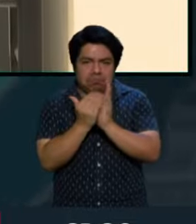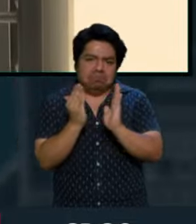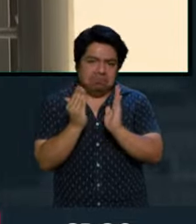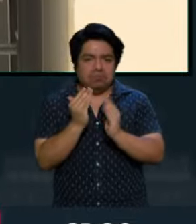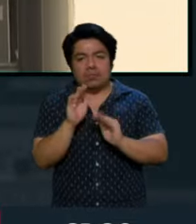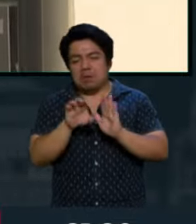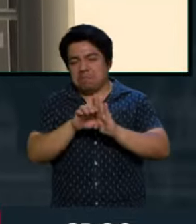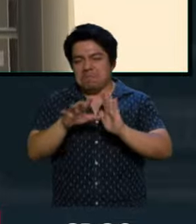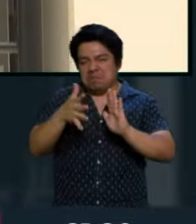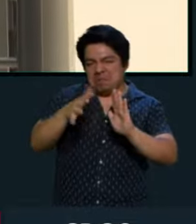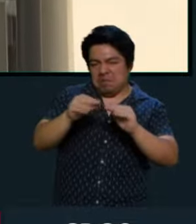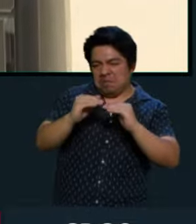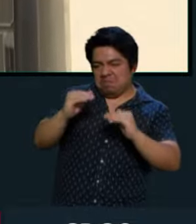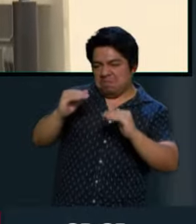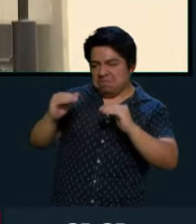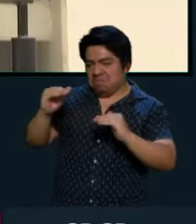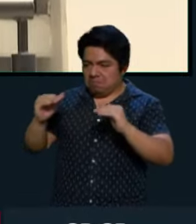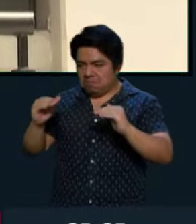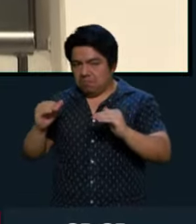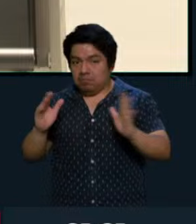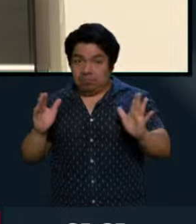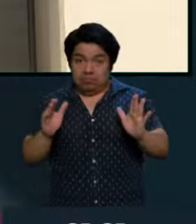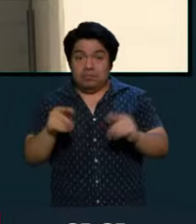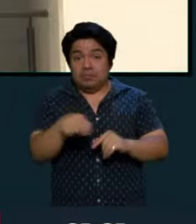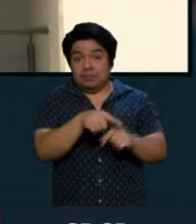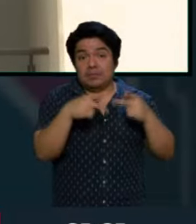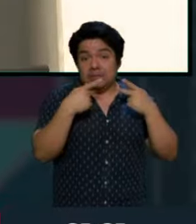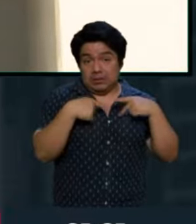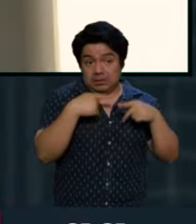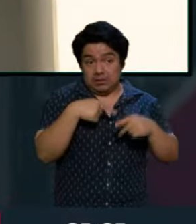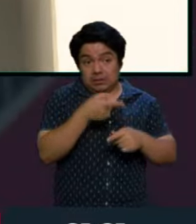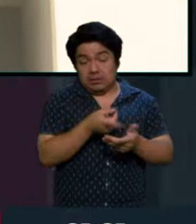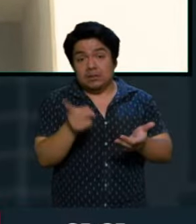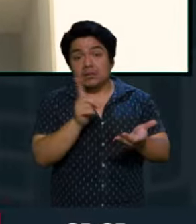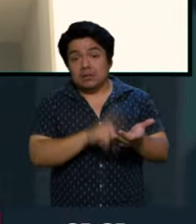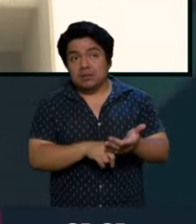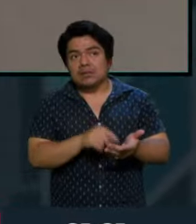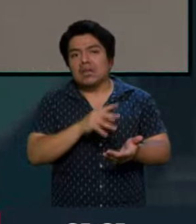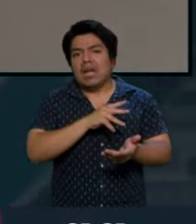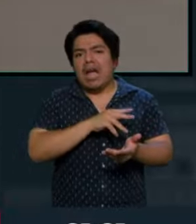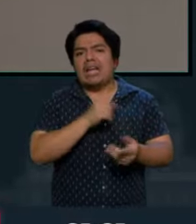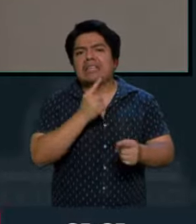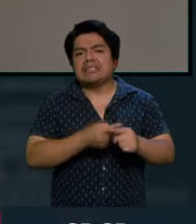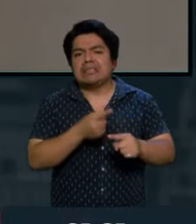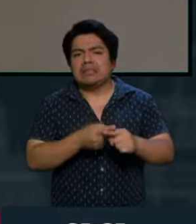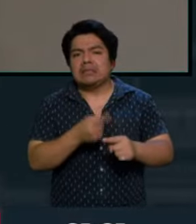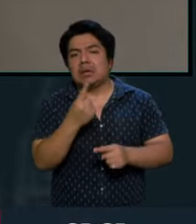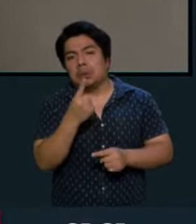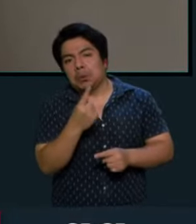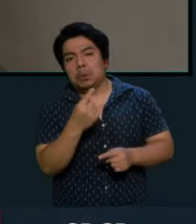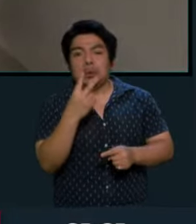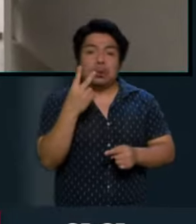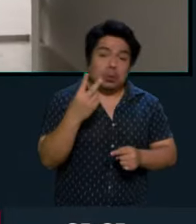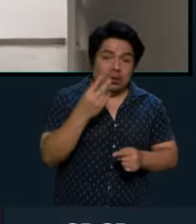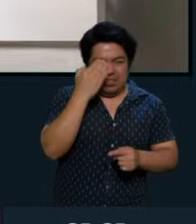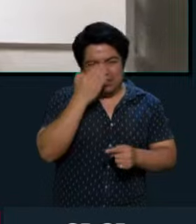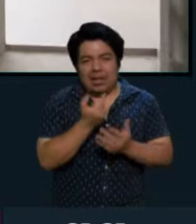un rango en que las personas beneficiarias serán aquellas que tengan, ganen entre 1 y 2 salarios